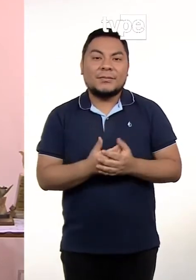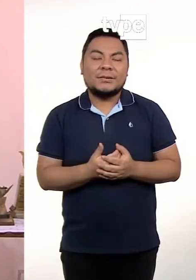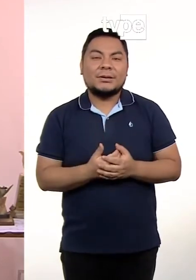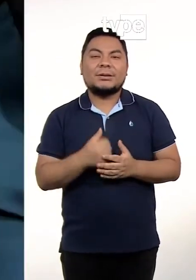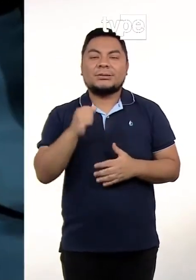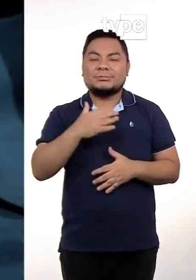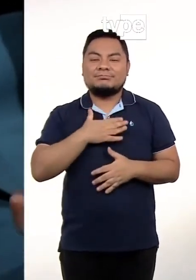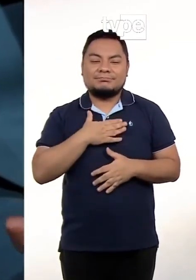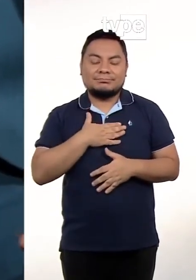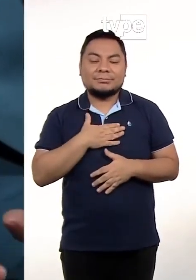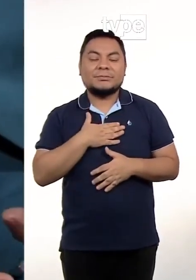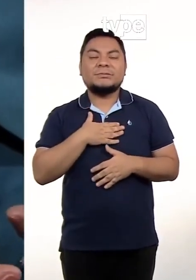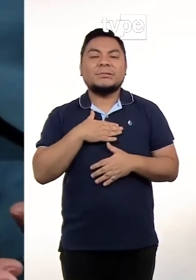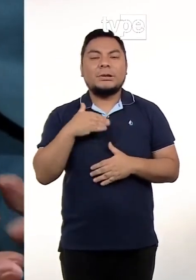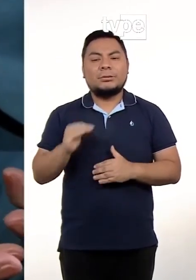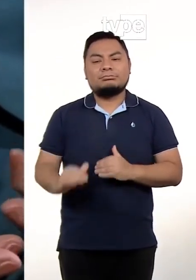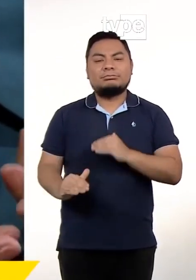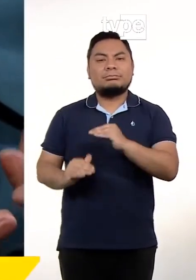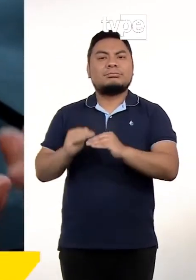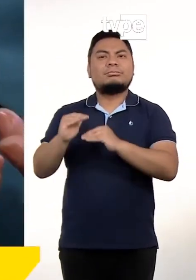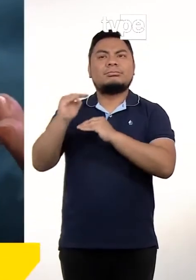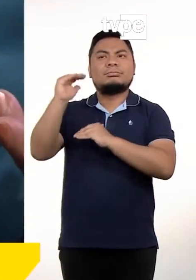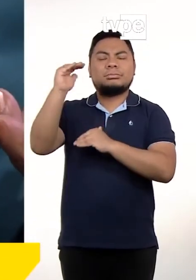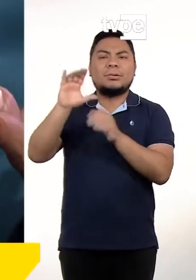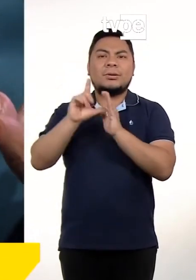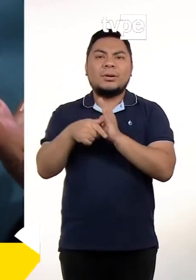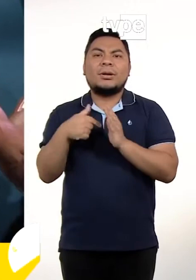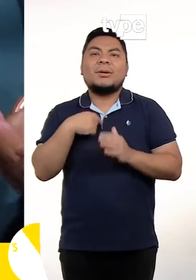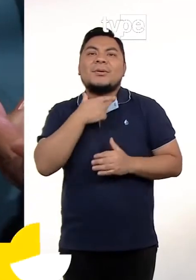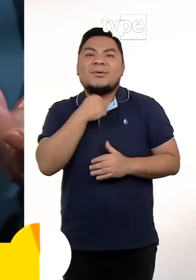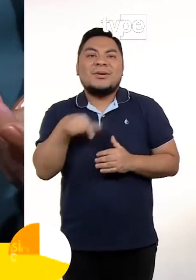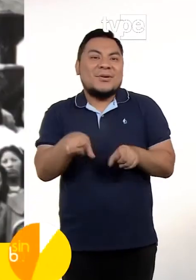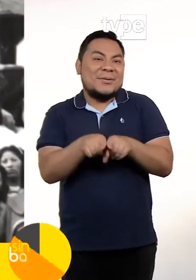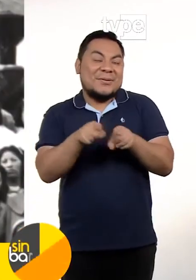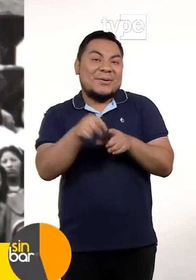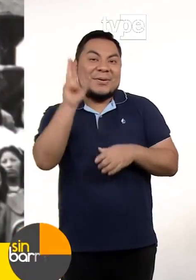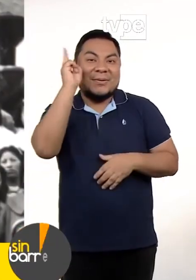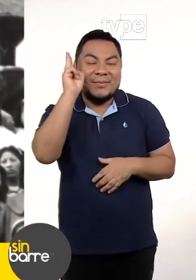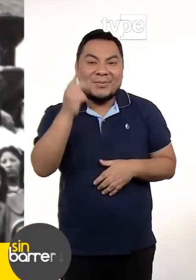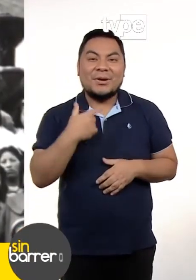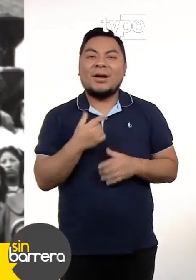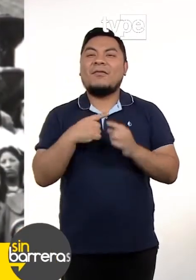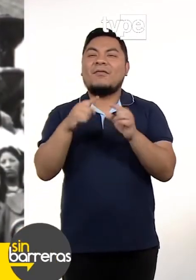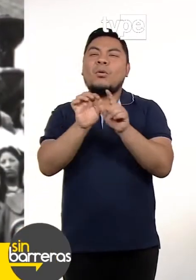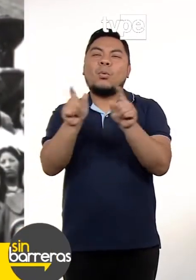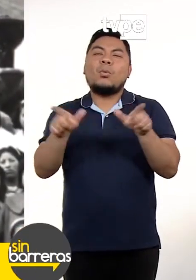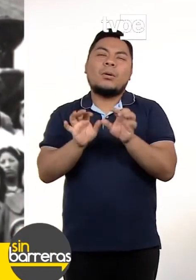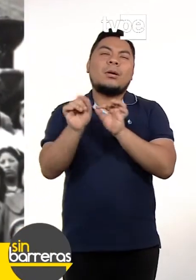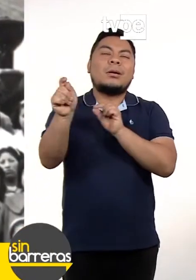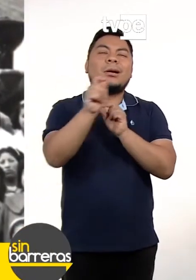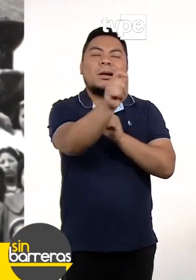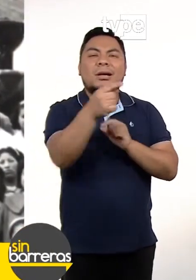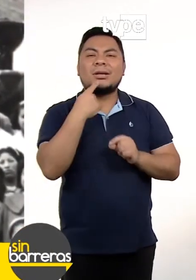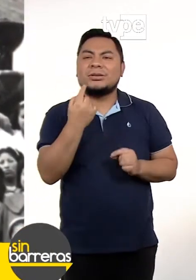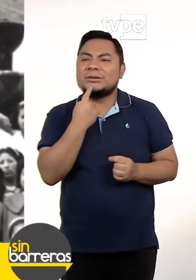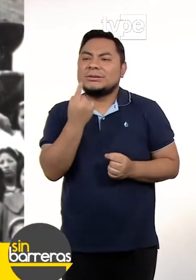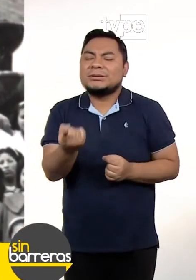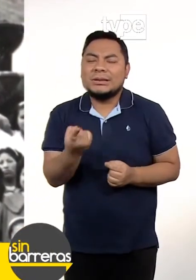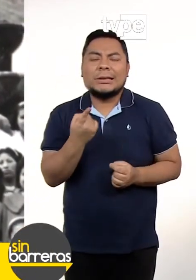empecé mi carrera profesional como maestra rural, profesión que amo, que